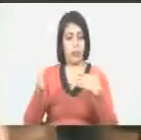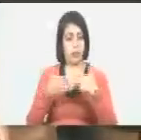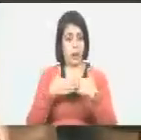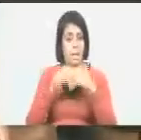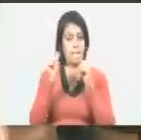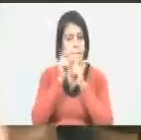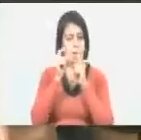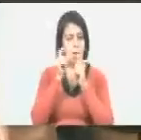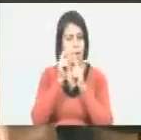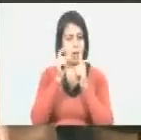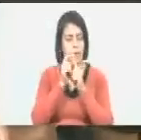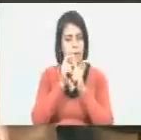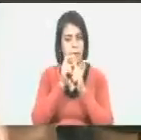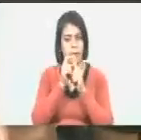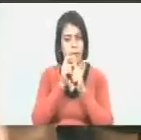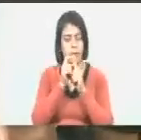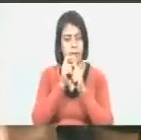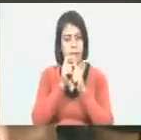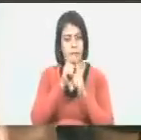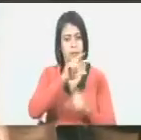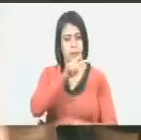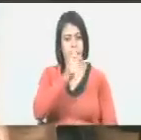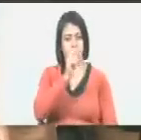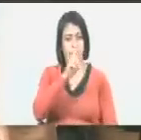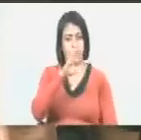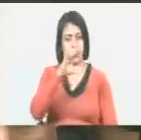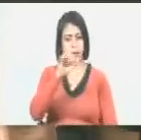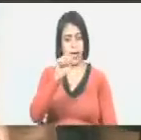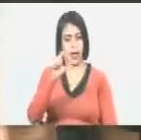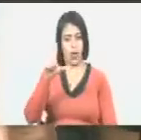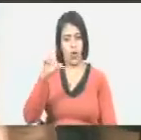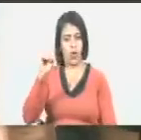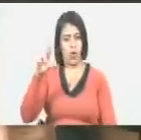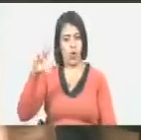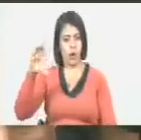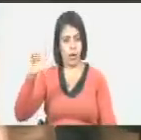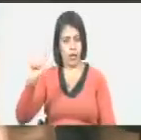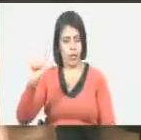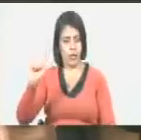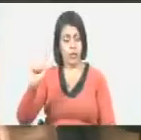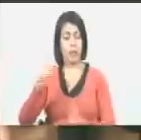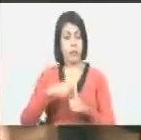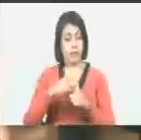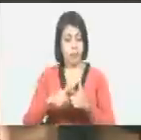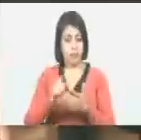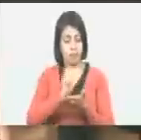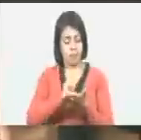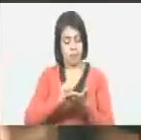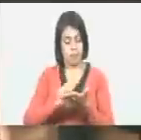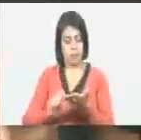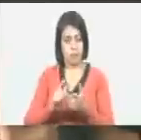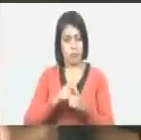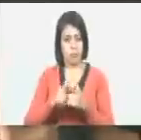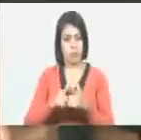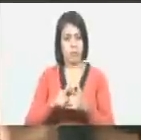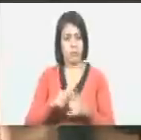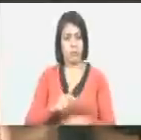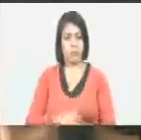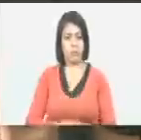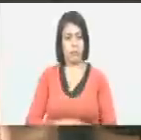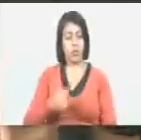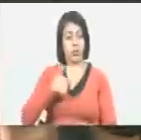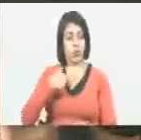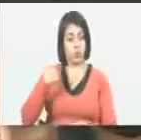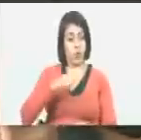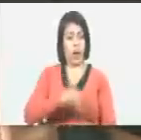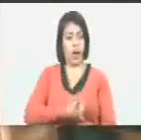frase de García Lorca, de su libro Medio Pan y un libro. Si yo